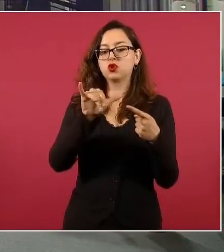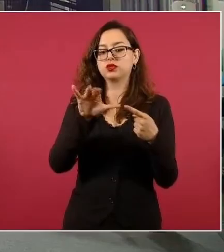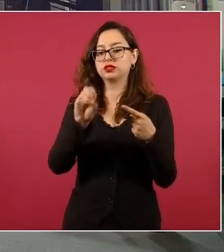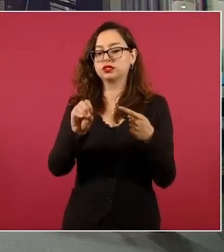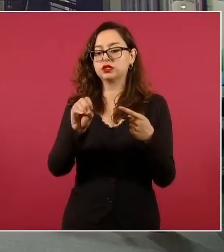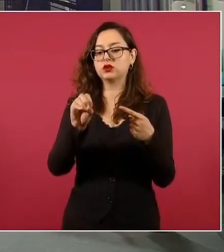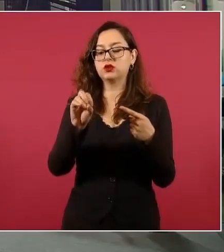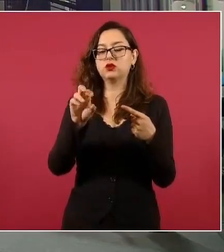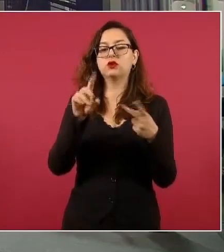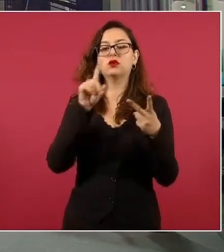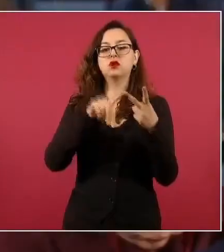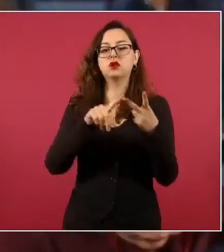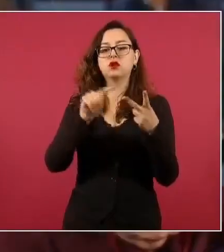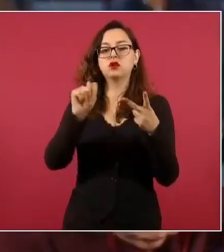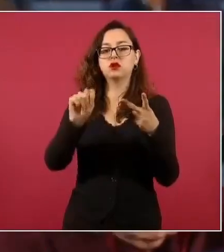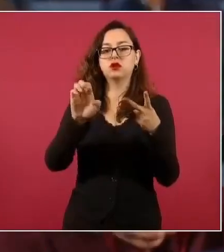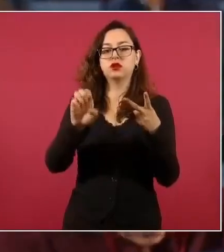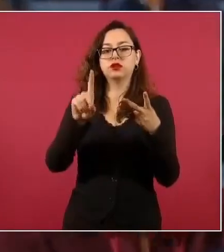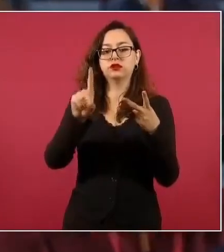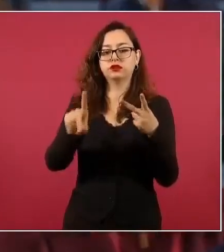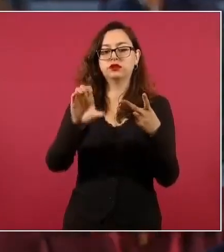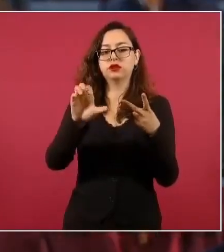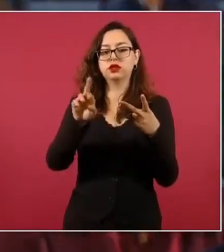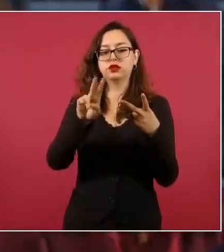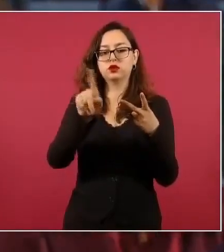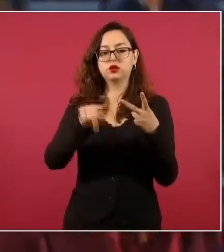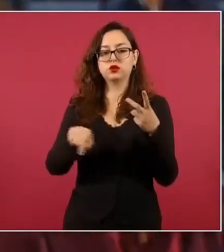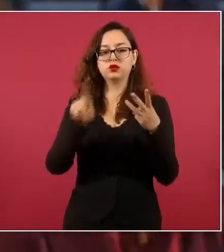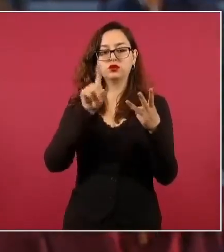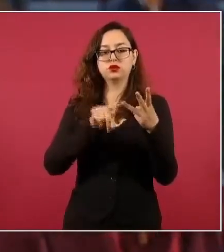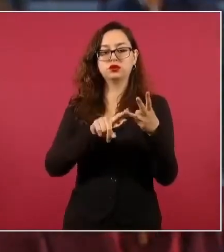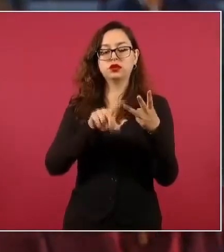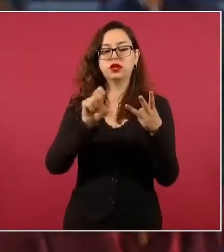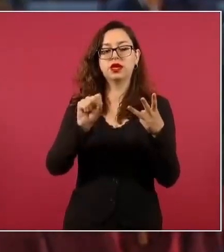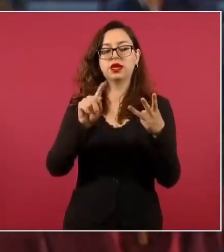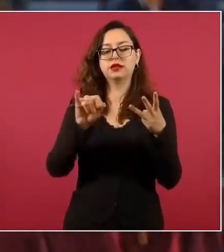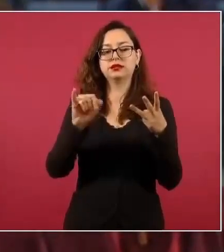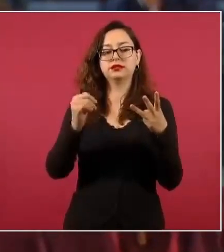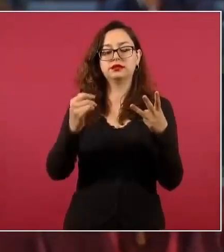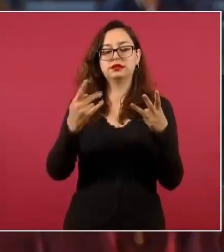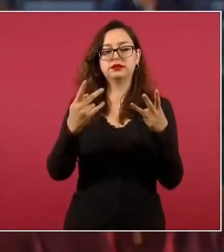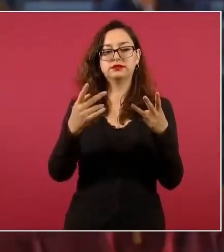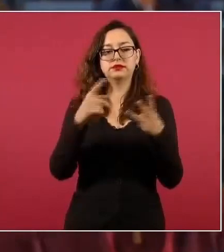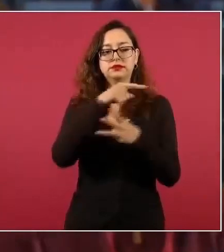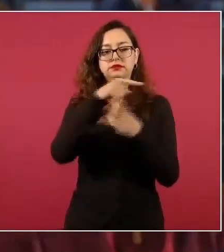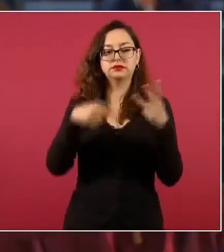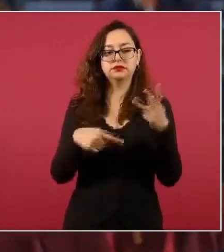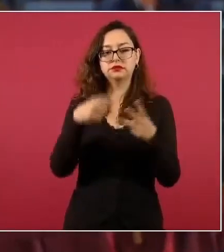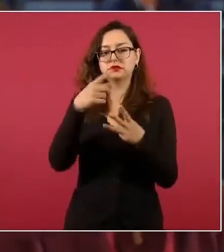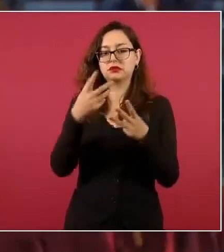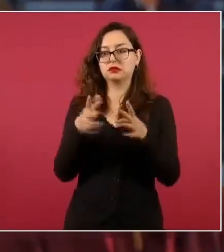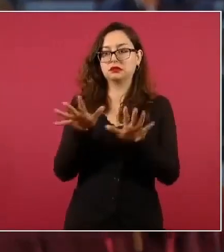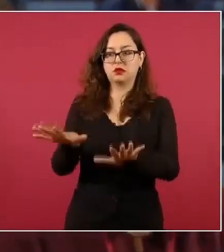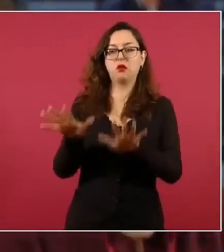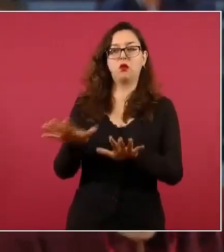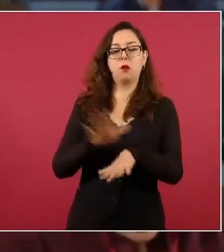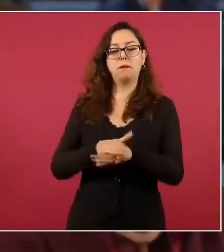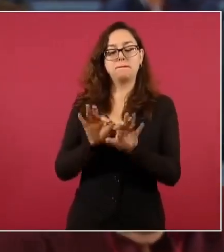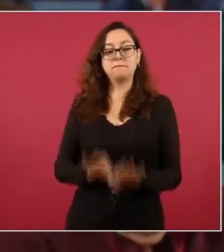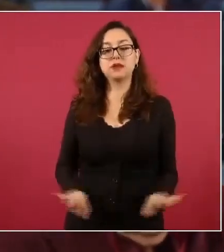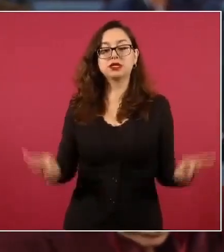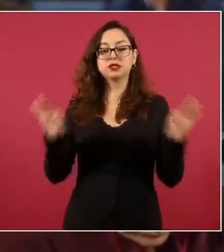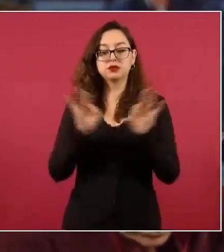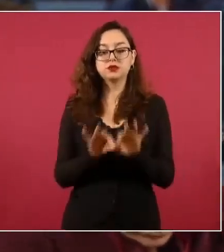Bannon. ¿Quiénes? Rocío Orozco, Ted Cruz y Steve Bannon, entre algunos otros, pero son como los más